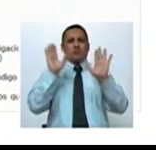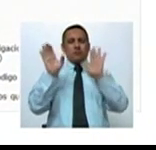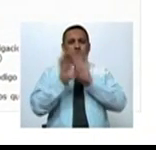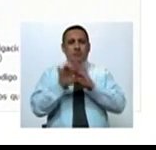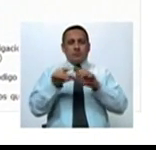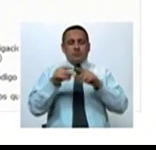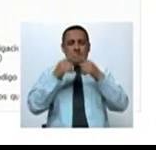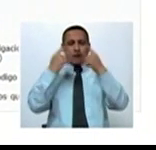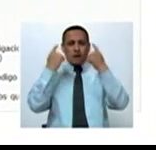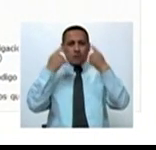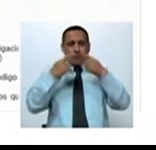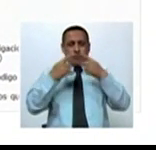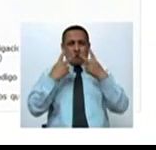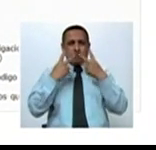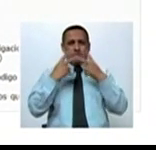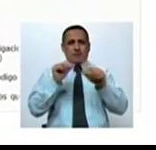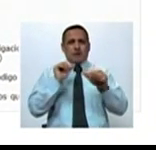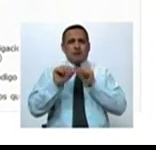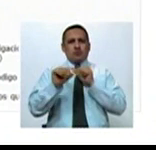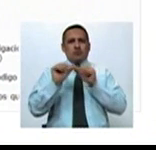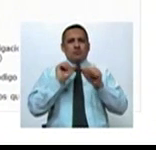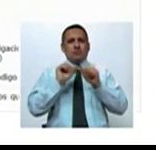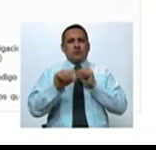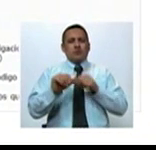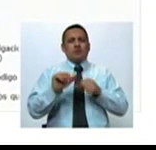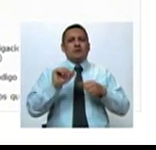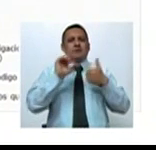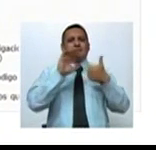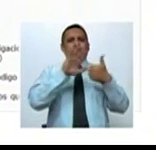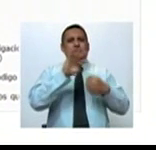el objeto del artículo